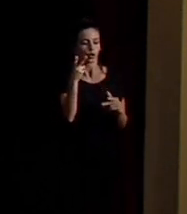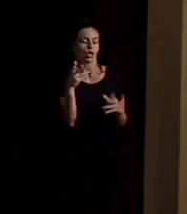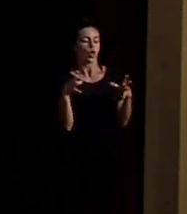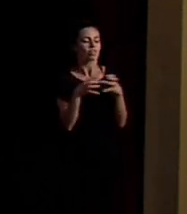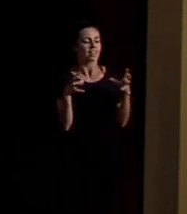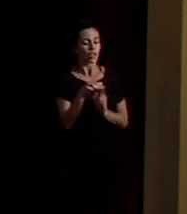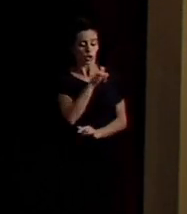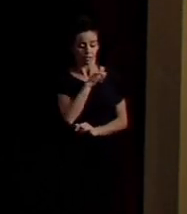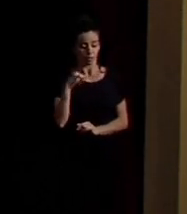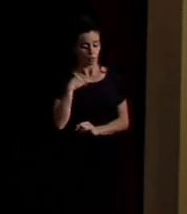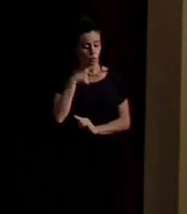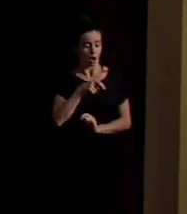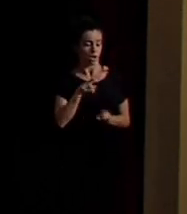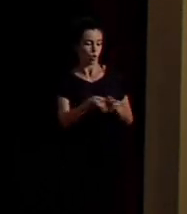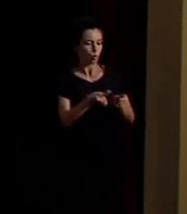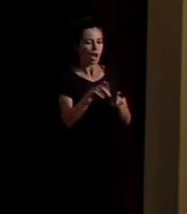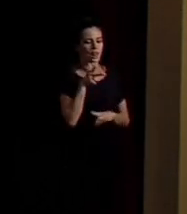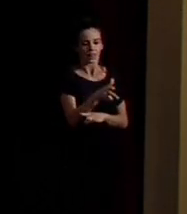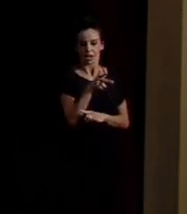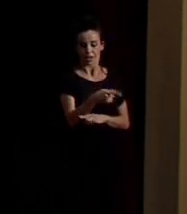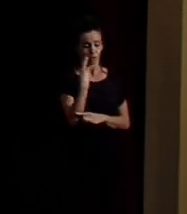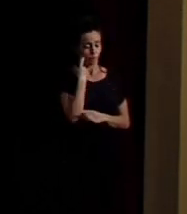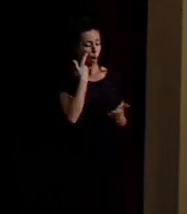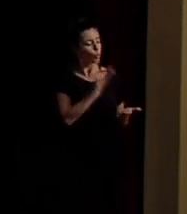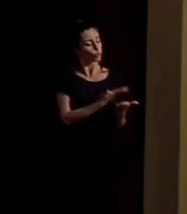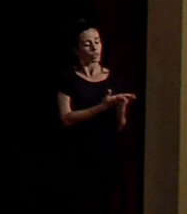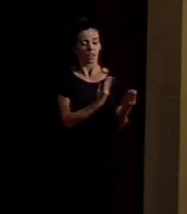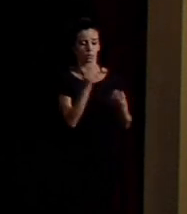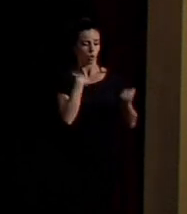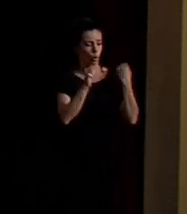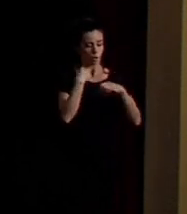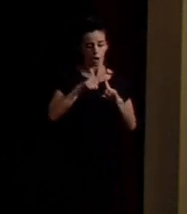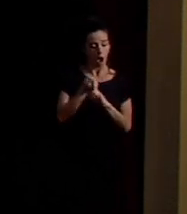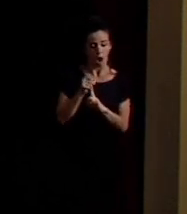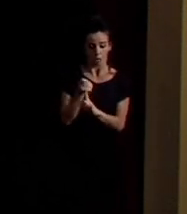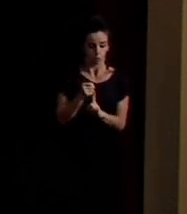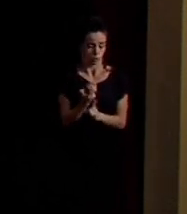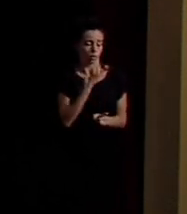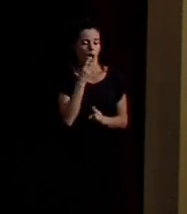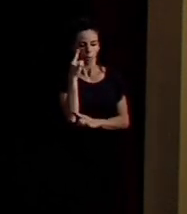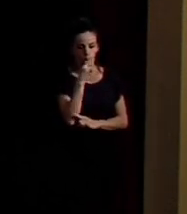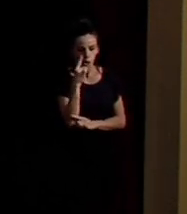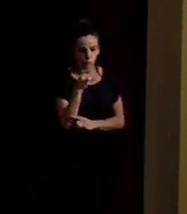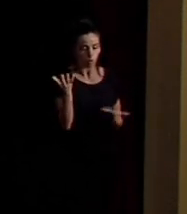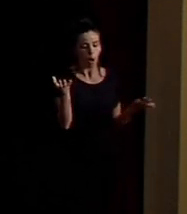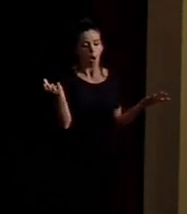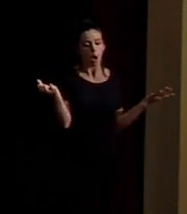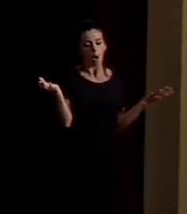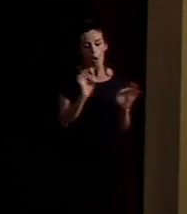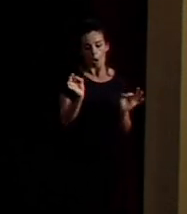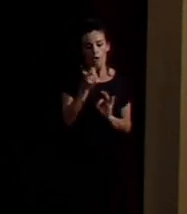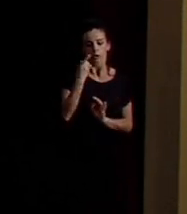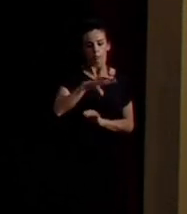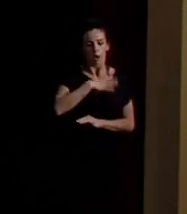derecho, pues se justifican pues toda una serie de prácticas abusivas, como de hecho es la prostitución, o como también pueden ser